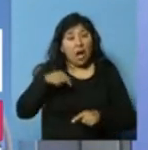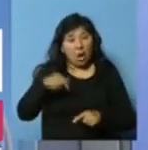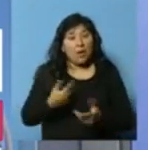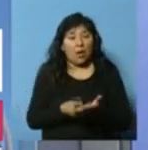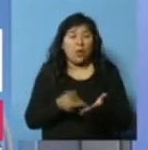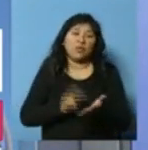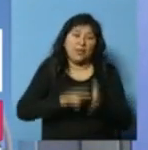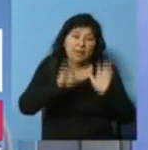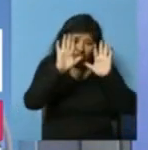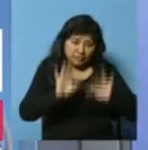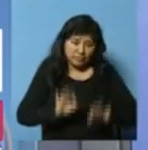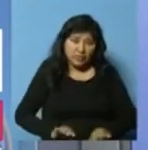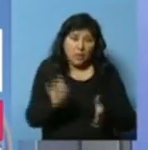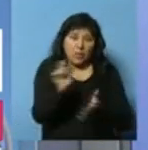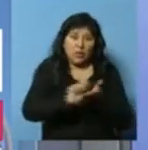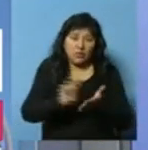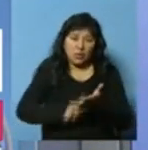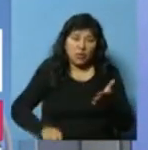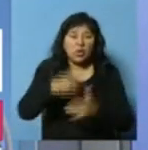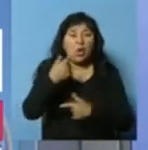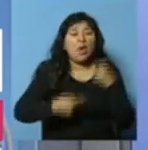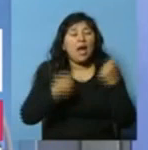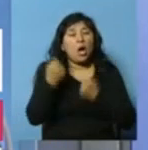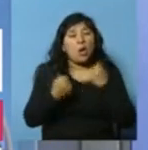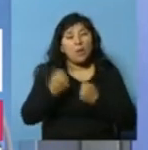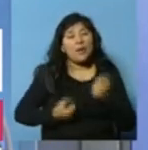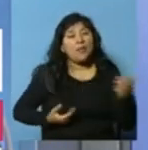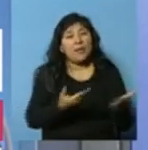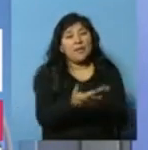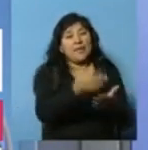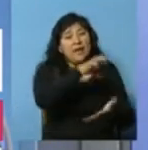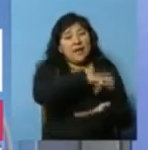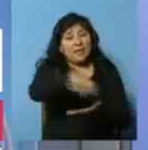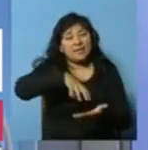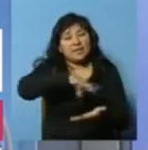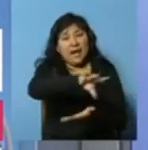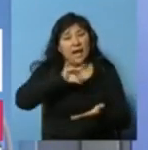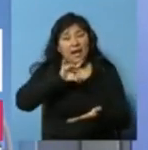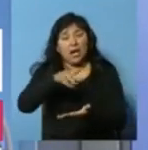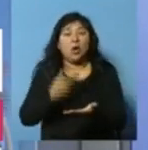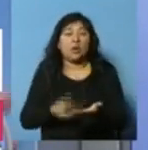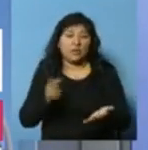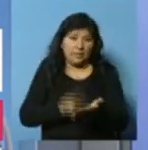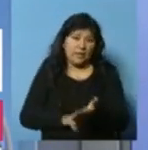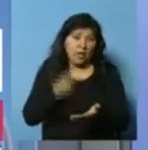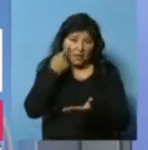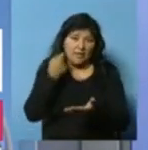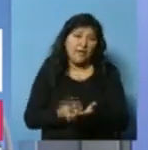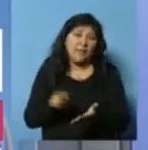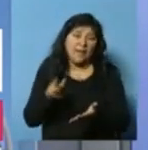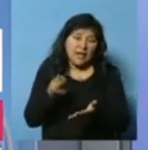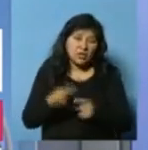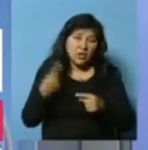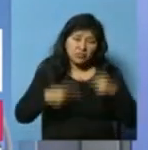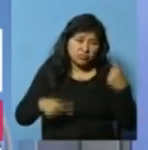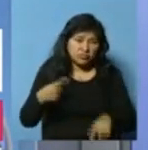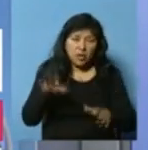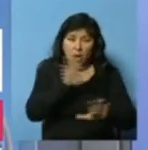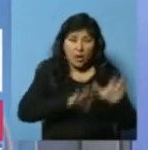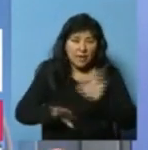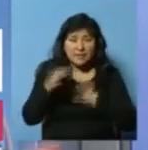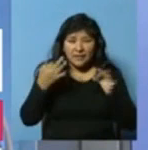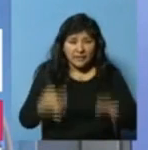financiera para poder hacer nuevos llamados porque van hay que reajustar precio y todo pero